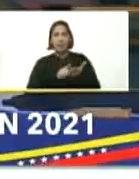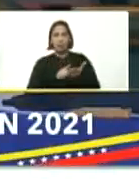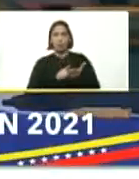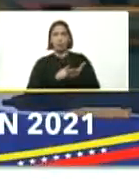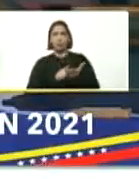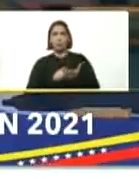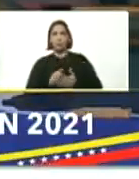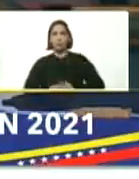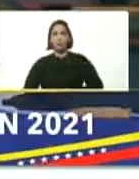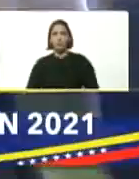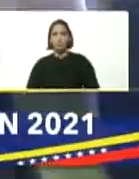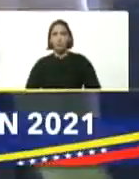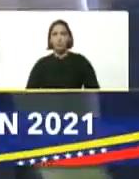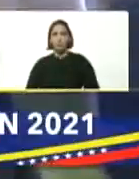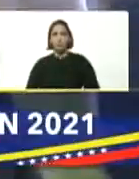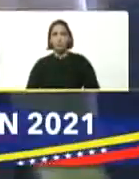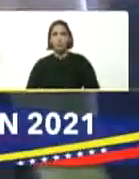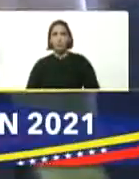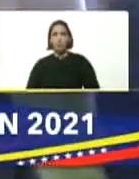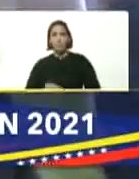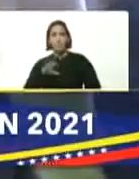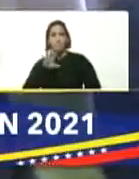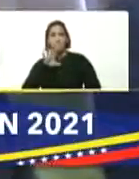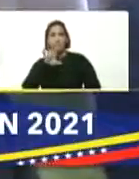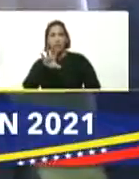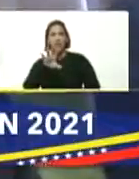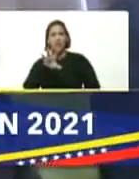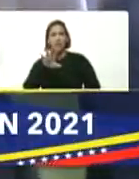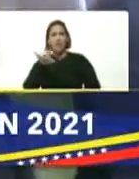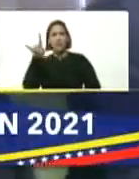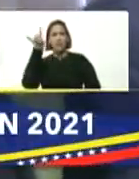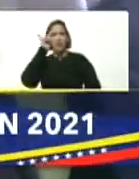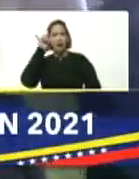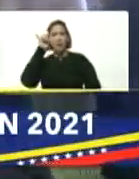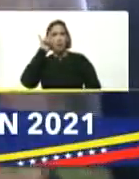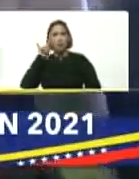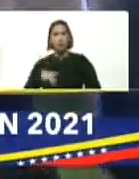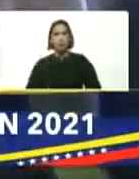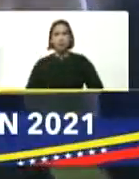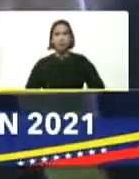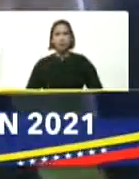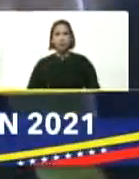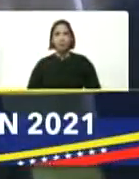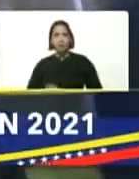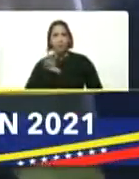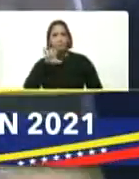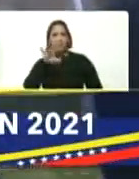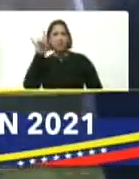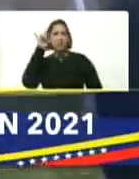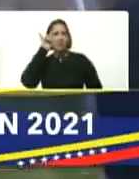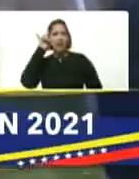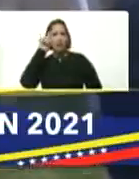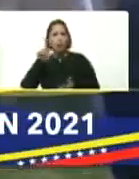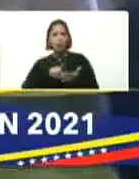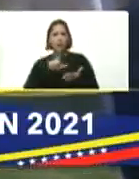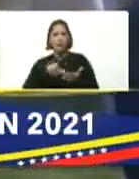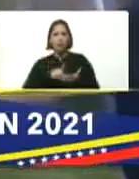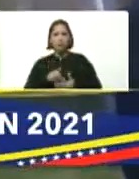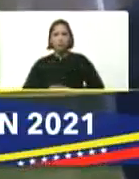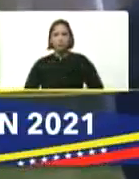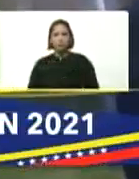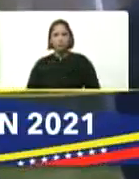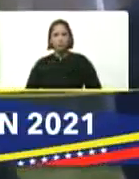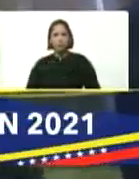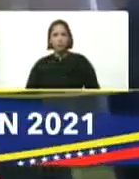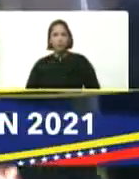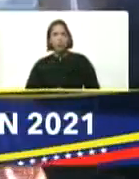Perla, El País del Diablo. El País del Diablo, Perla, si nos puedes dar